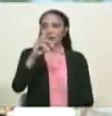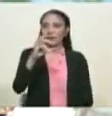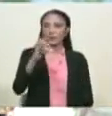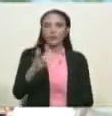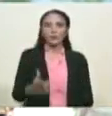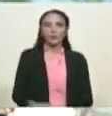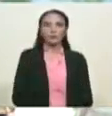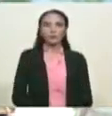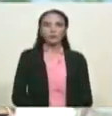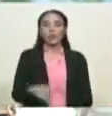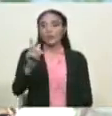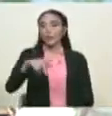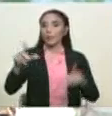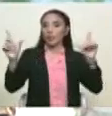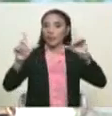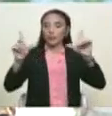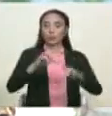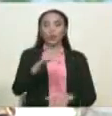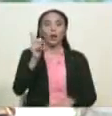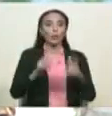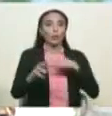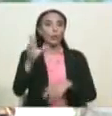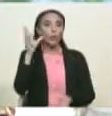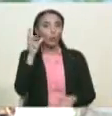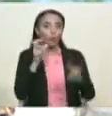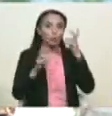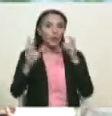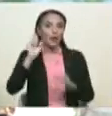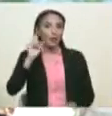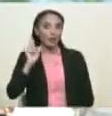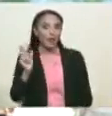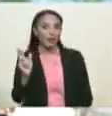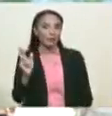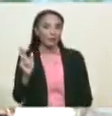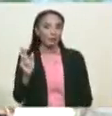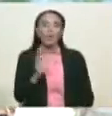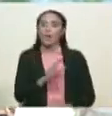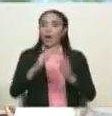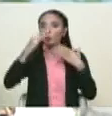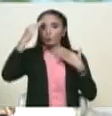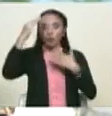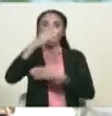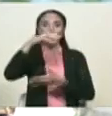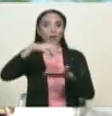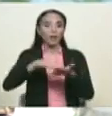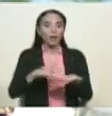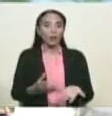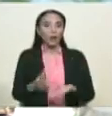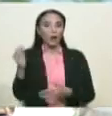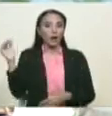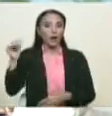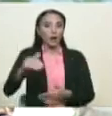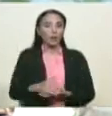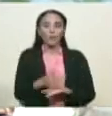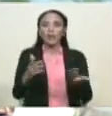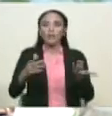y por la televisión y la radio, un gran saludo desde aquí, desde el estado de Aragua, desde